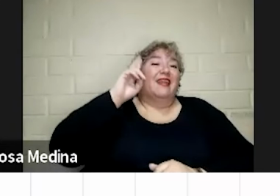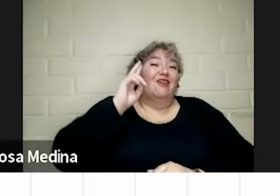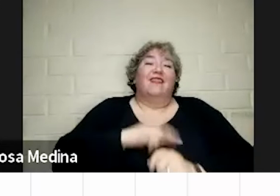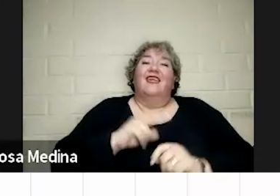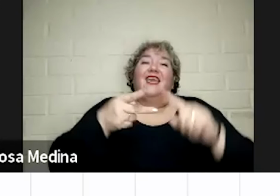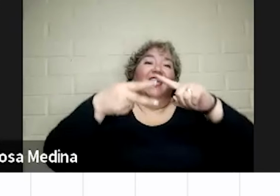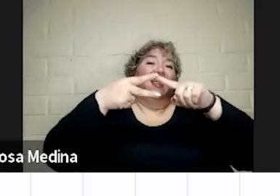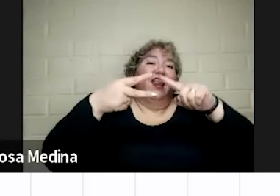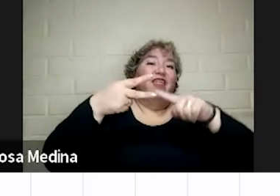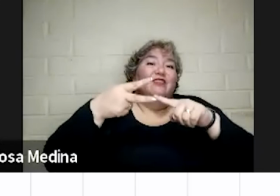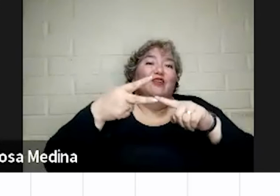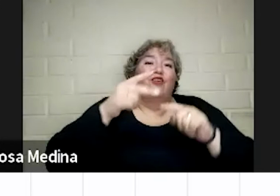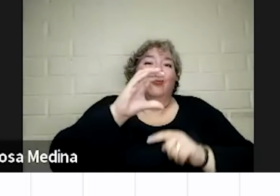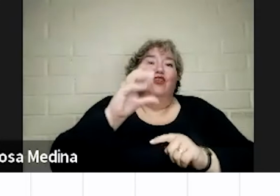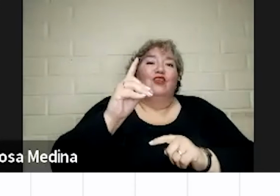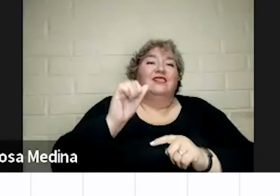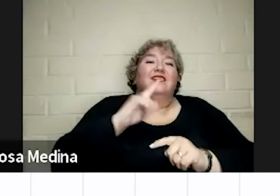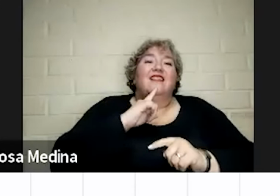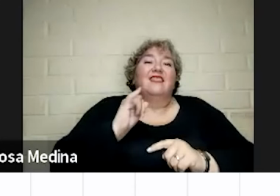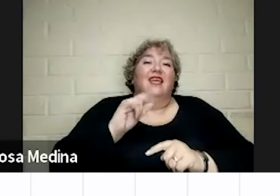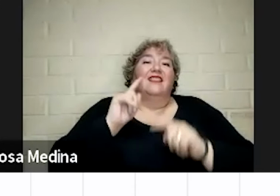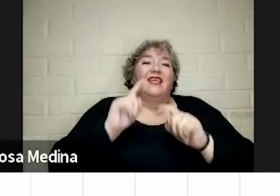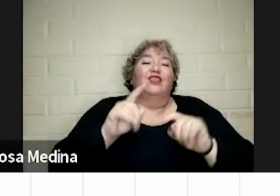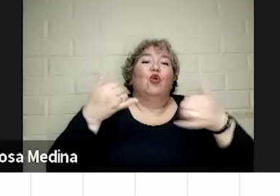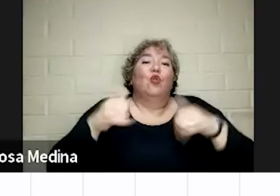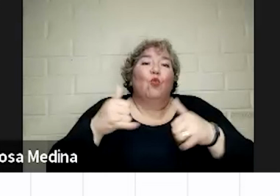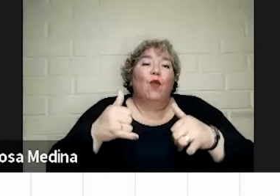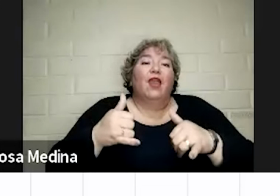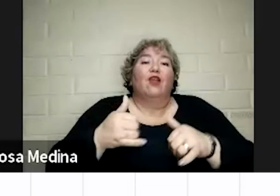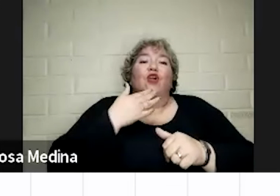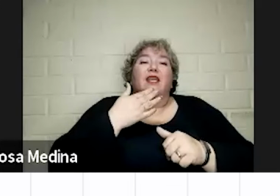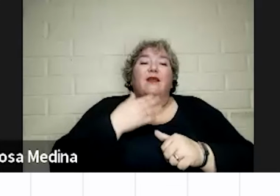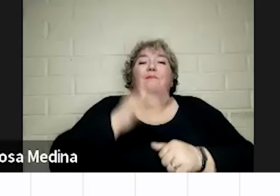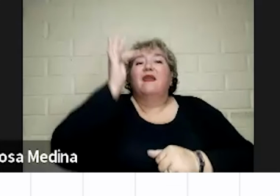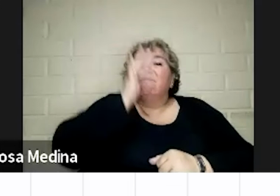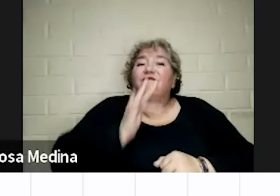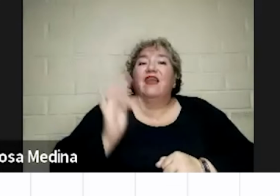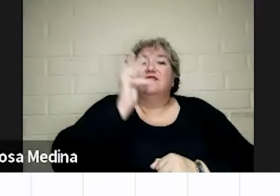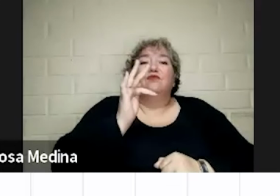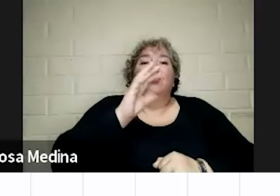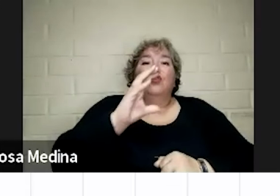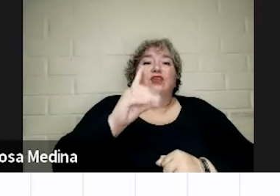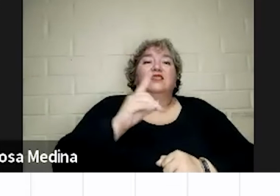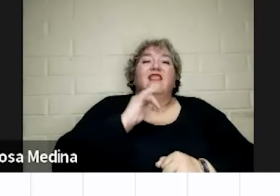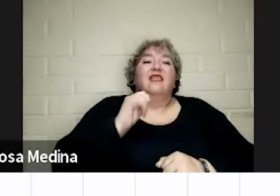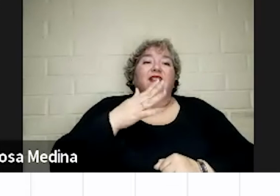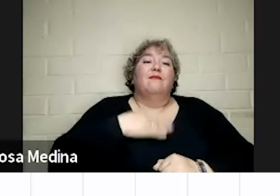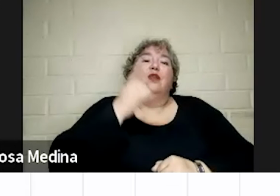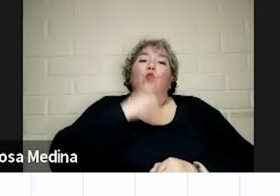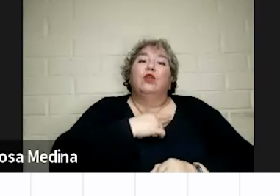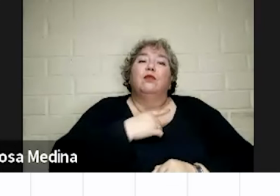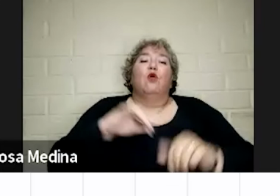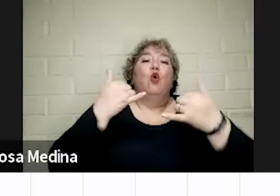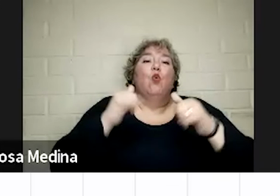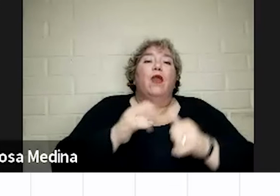los que están CDETI UC, CDETI UC Juegos, donde tenemos nuestros juegos. También hay Facebook de CDETI. Y la última es mi red social personal, Juegos y